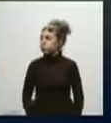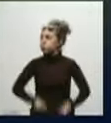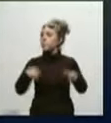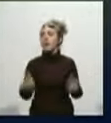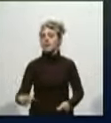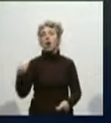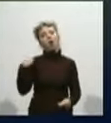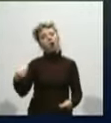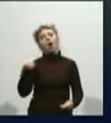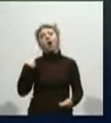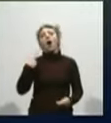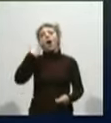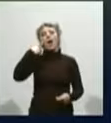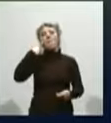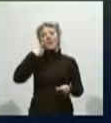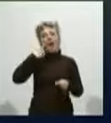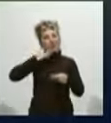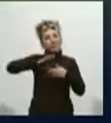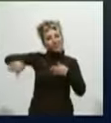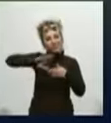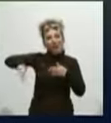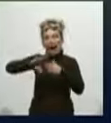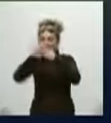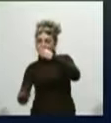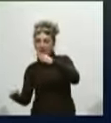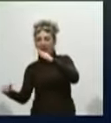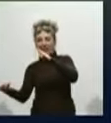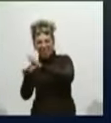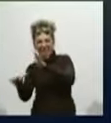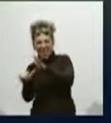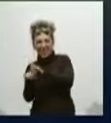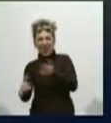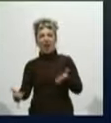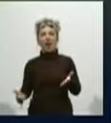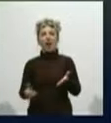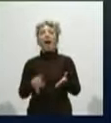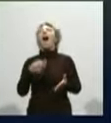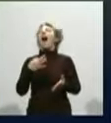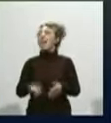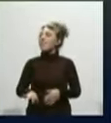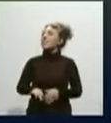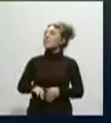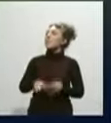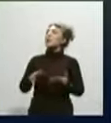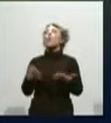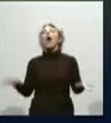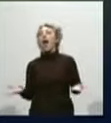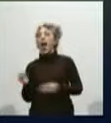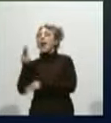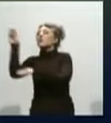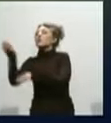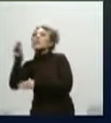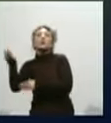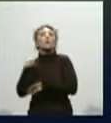somos de Canarias oriental, la más pegada para África, como tú, orientales. Ah, Canaria oriental. Gran Canaria, Fuerteventura, Lobo, Lanzarote,